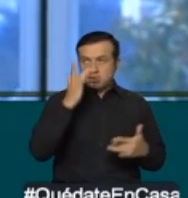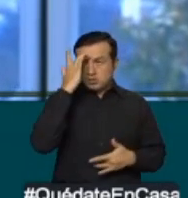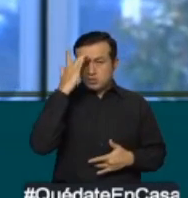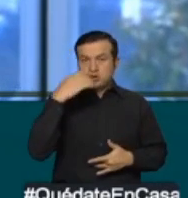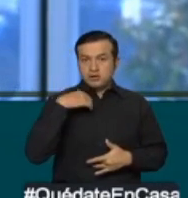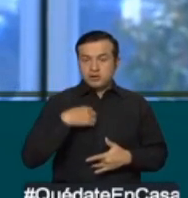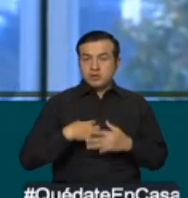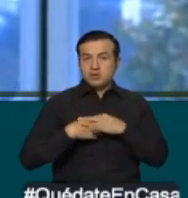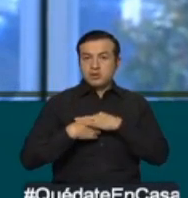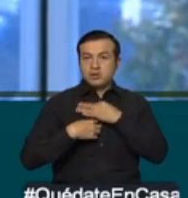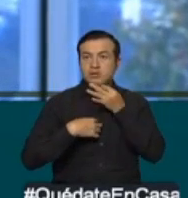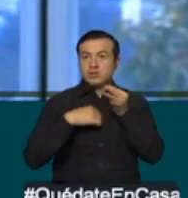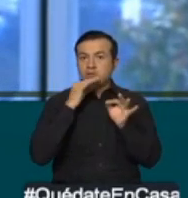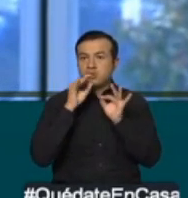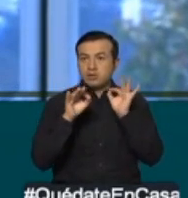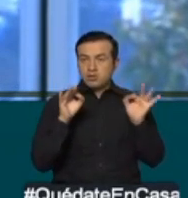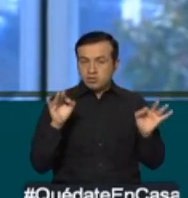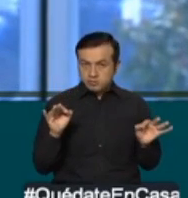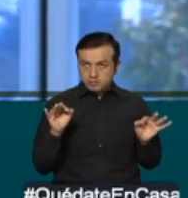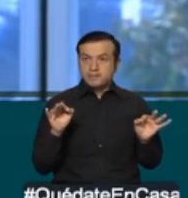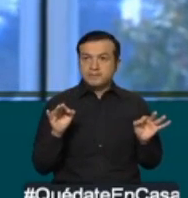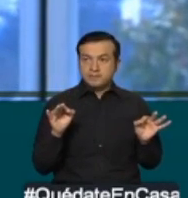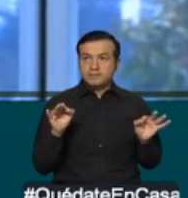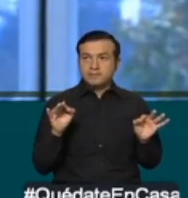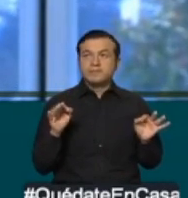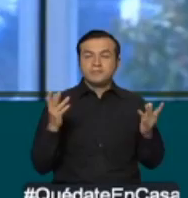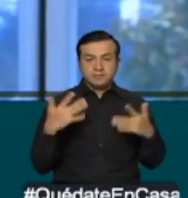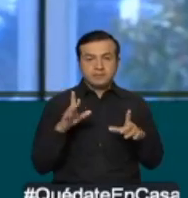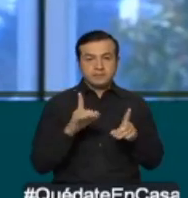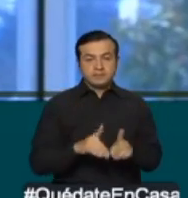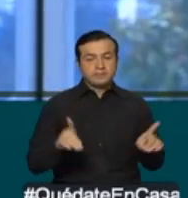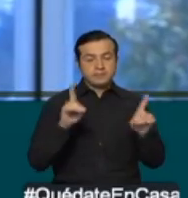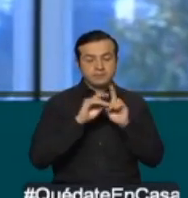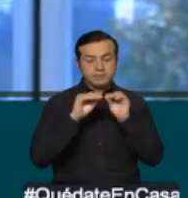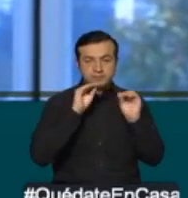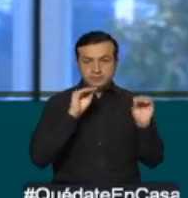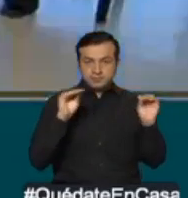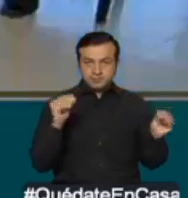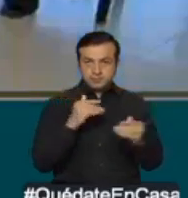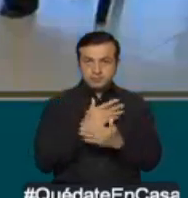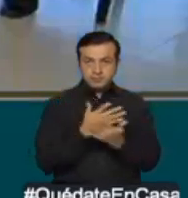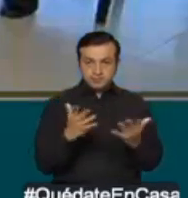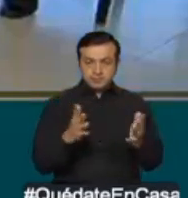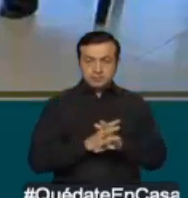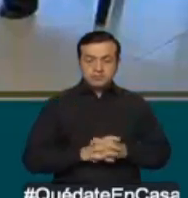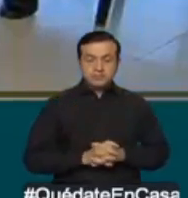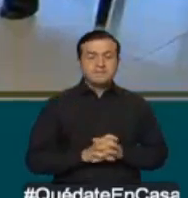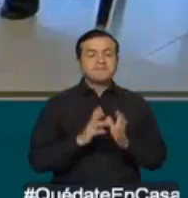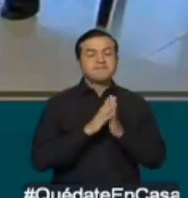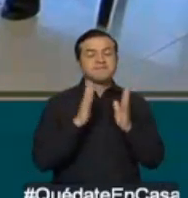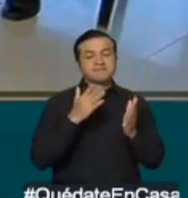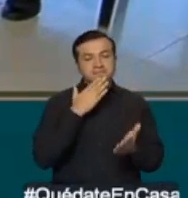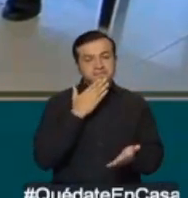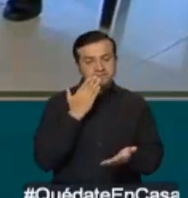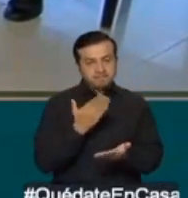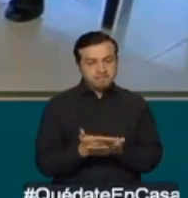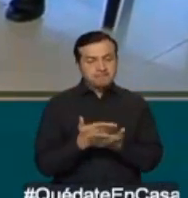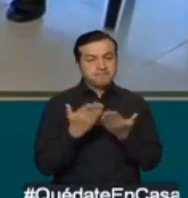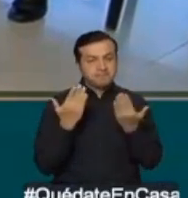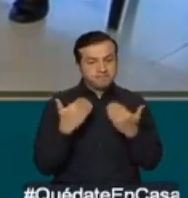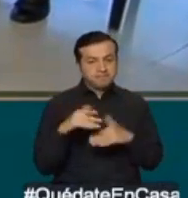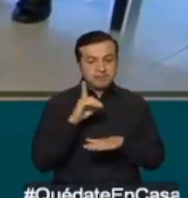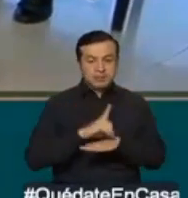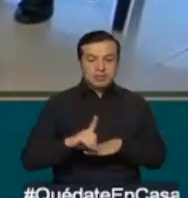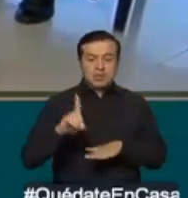respiratoria aguda son los datos que tenemos hasta el momento de acuerdo muchas gracias a alexandra ocles